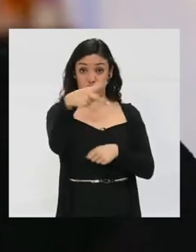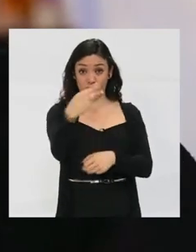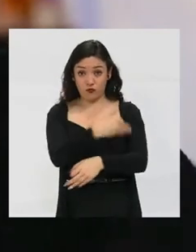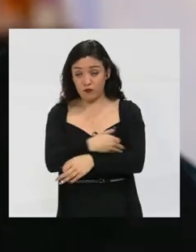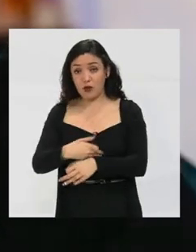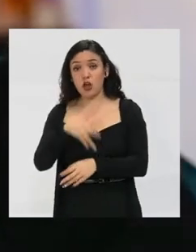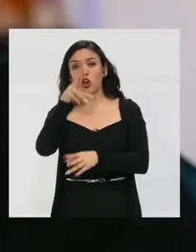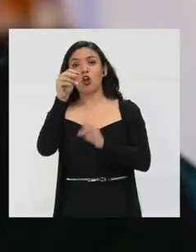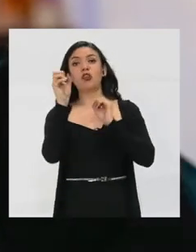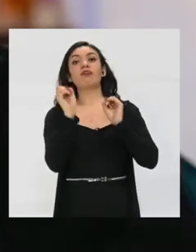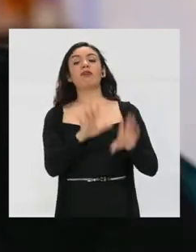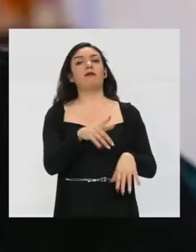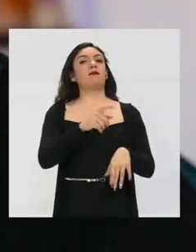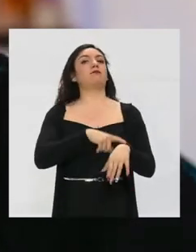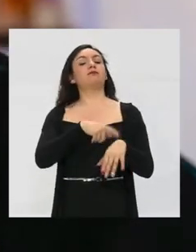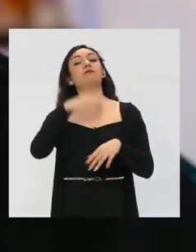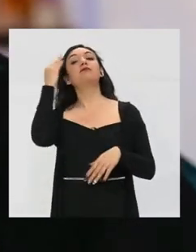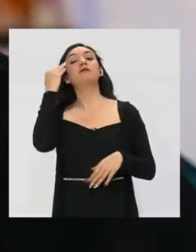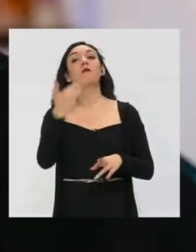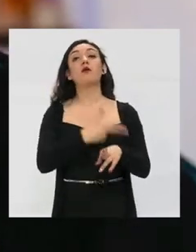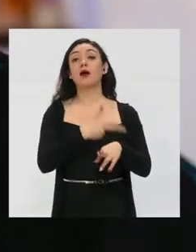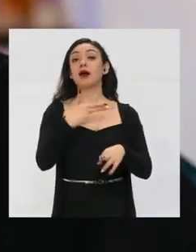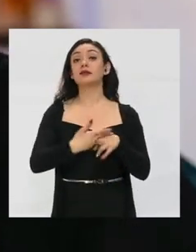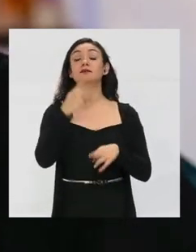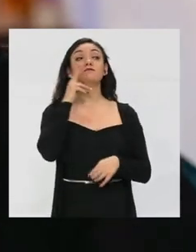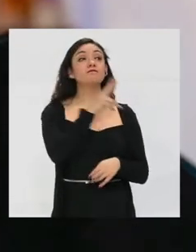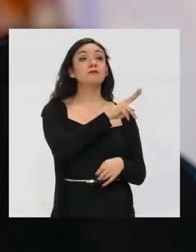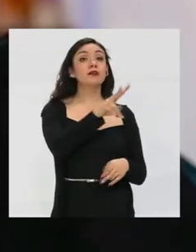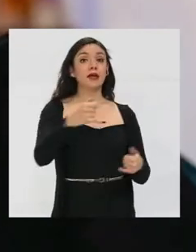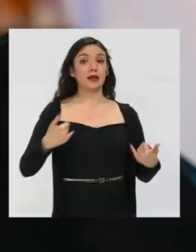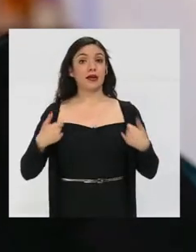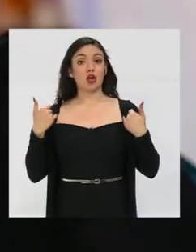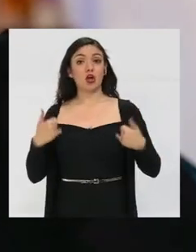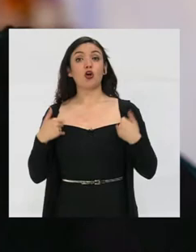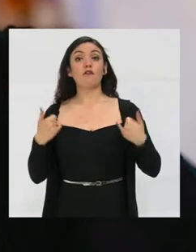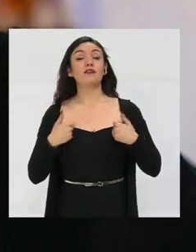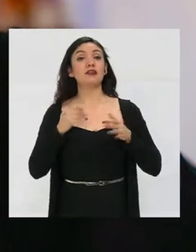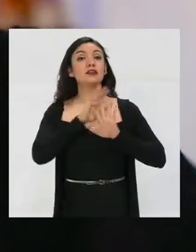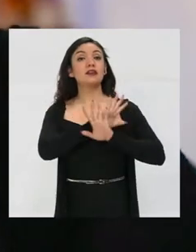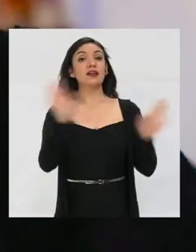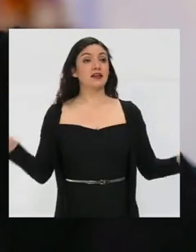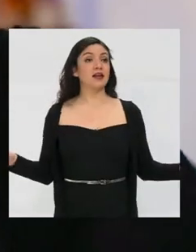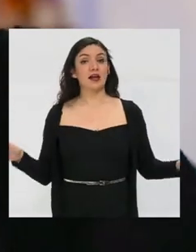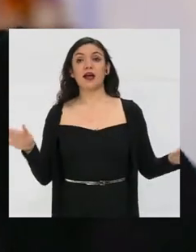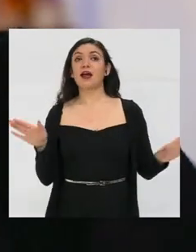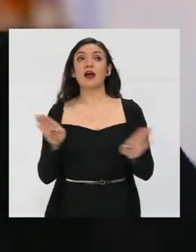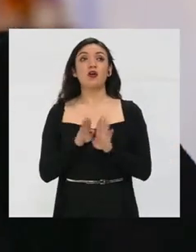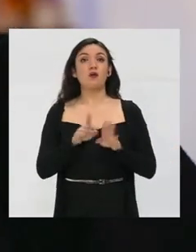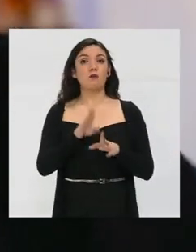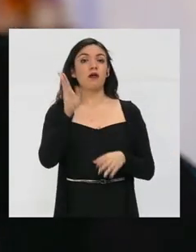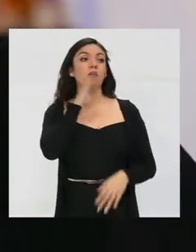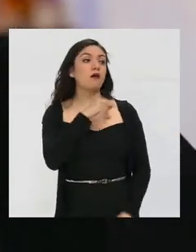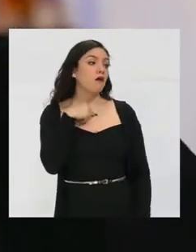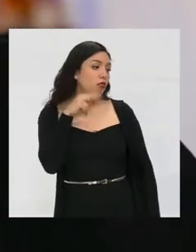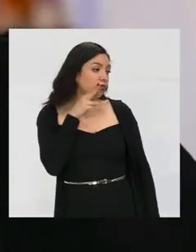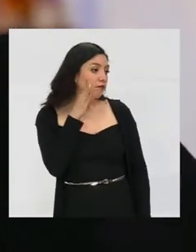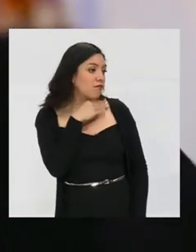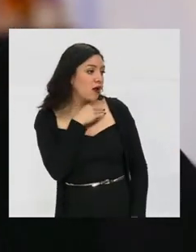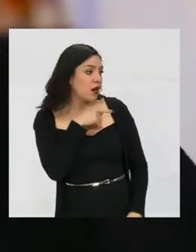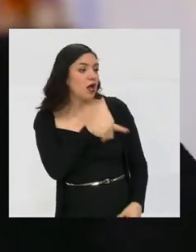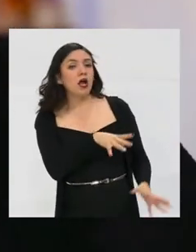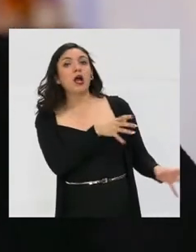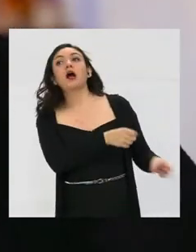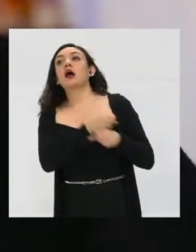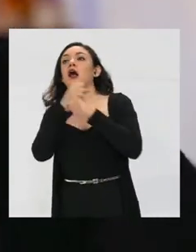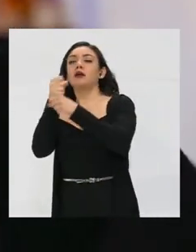invito a las familias a que no dejen pasar tiempo hasta que vean al, al joven ya totalmente